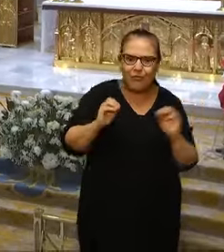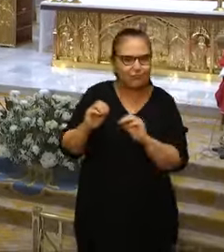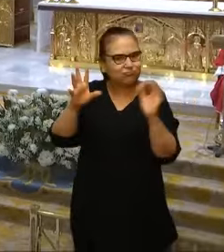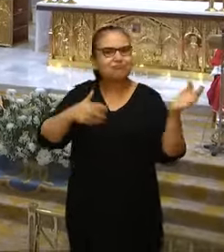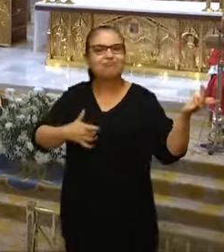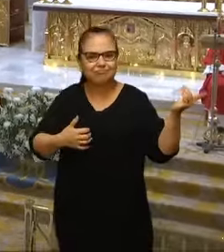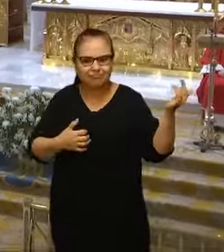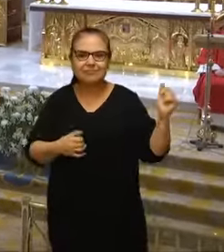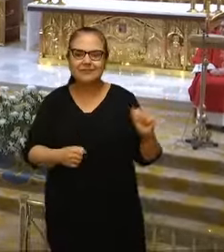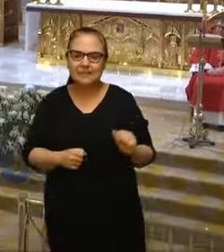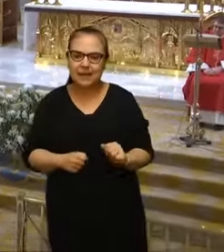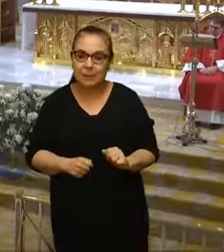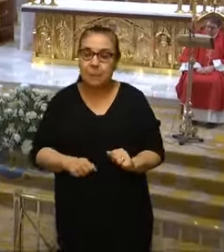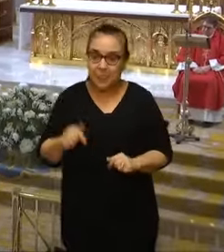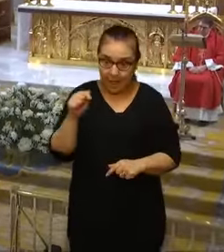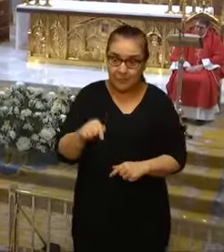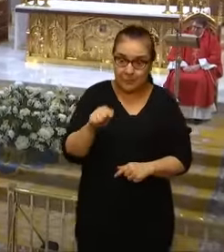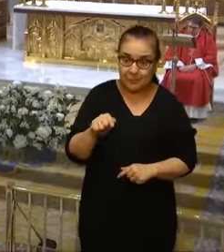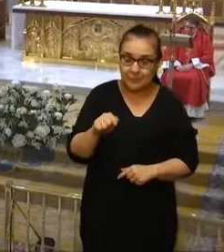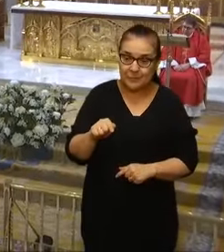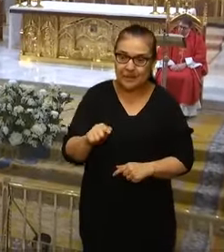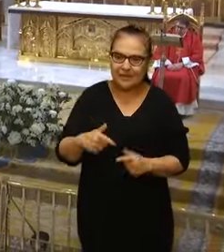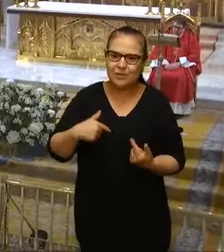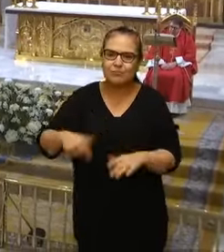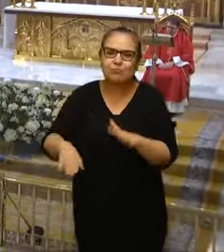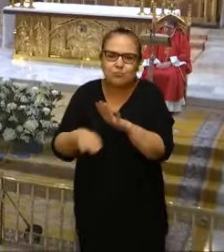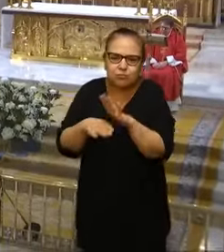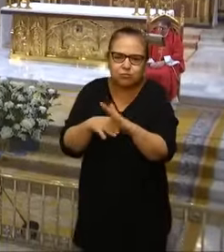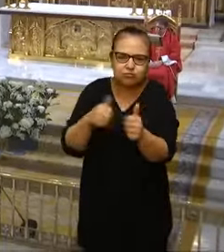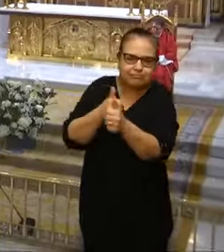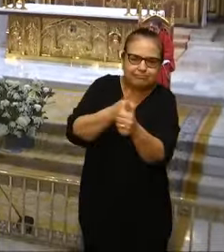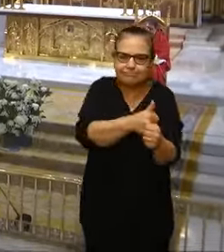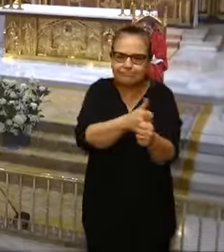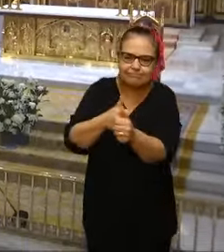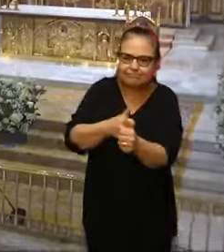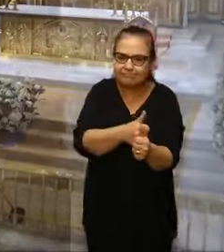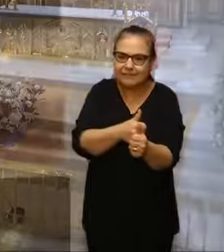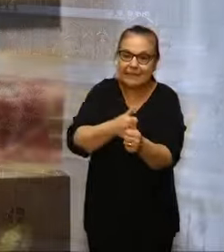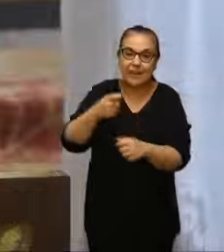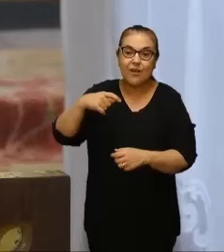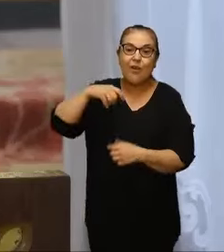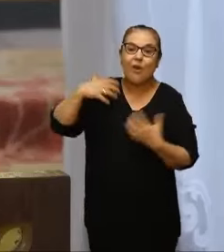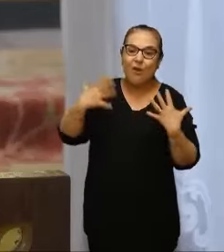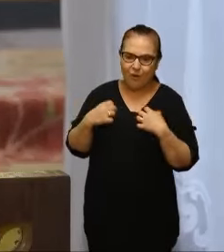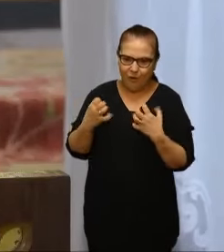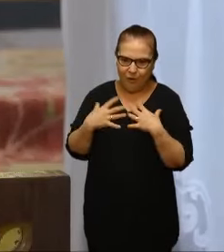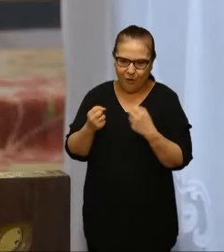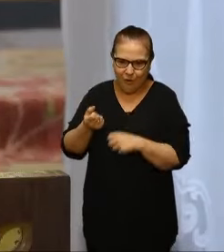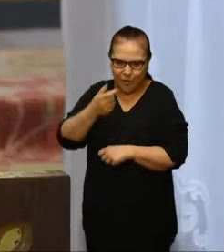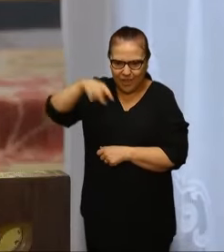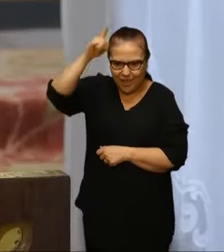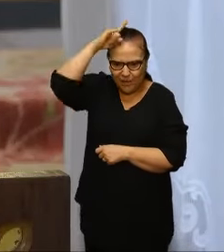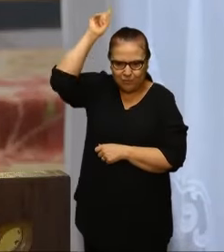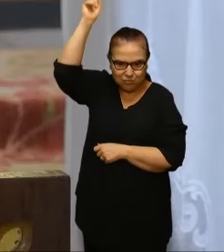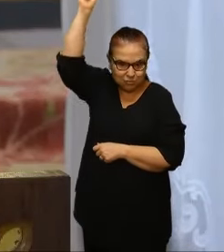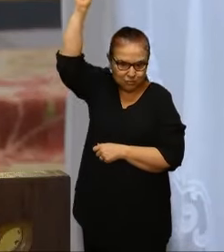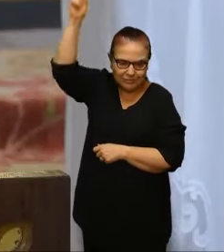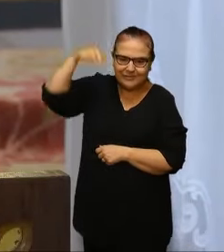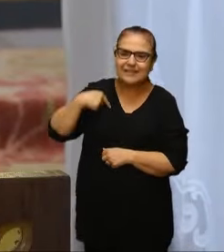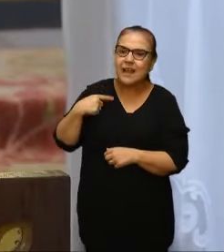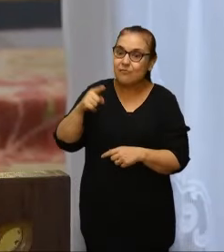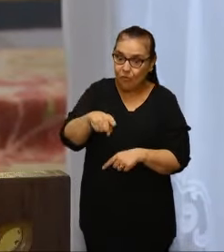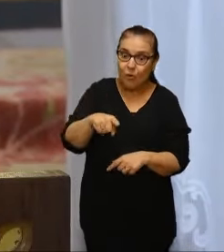cítaras. Estos siguen al Cordero a donde quiera que vaya. Estos fueron